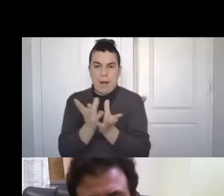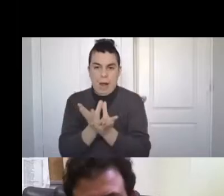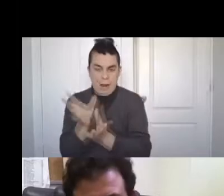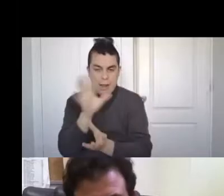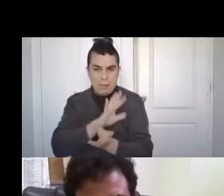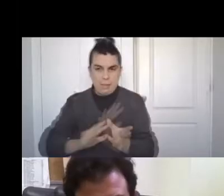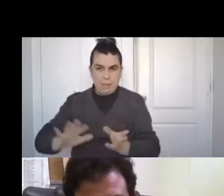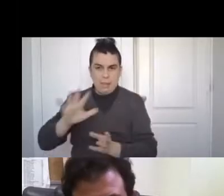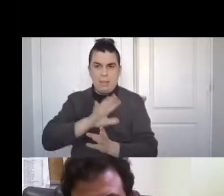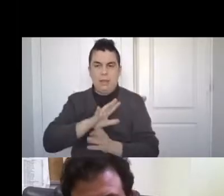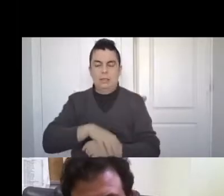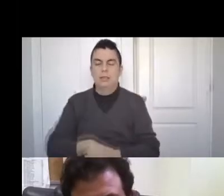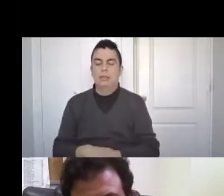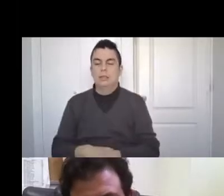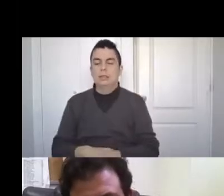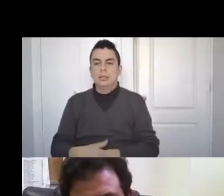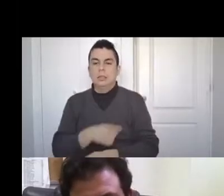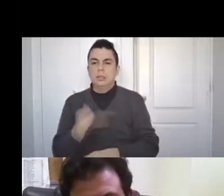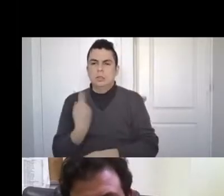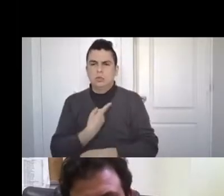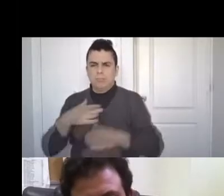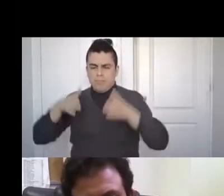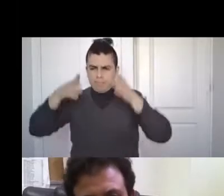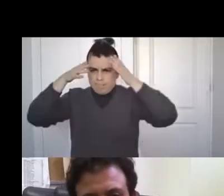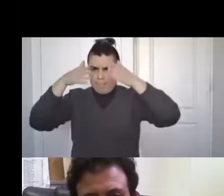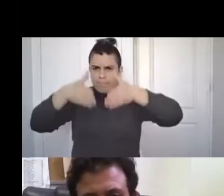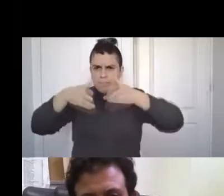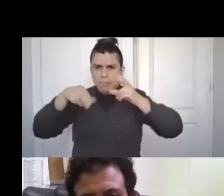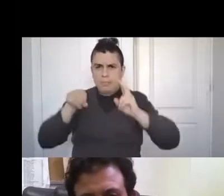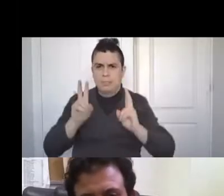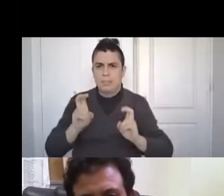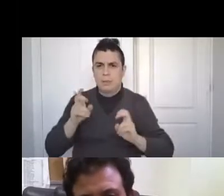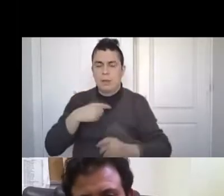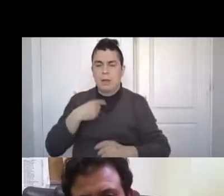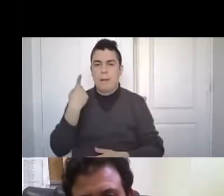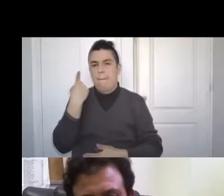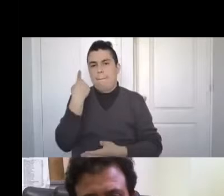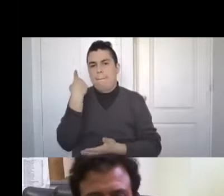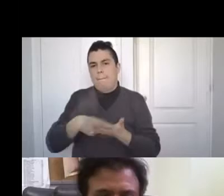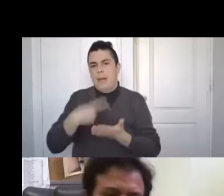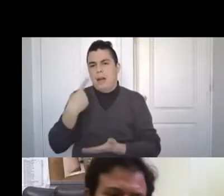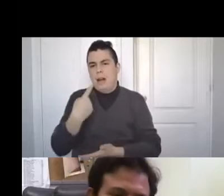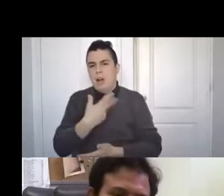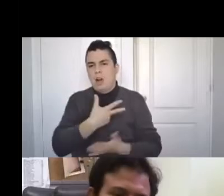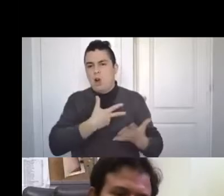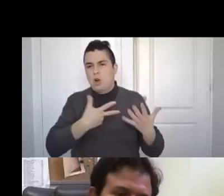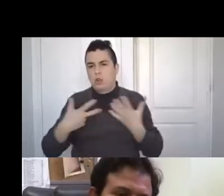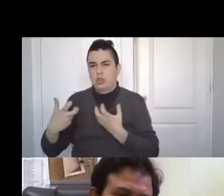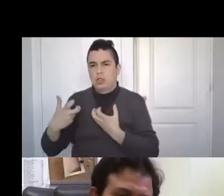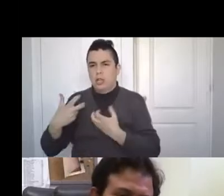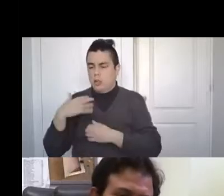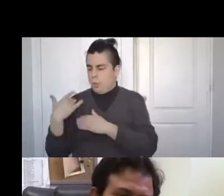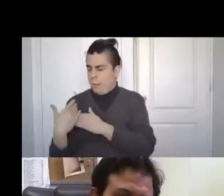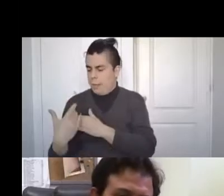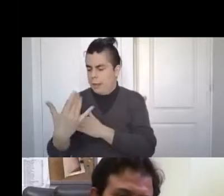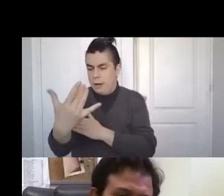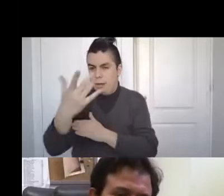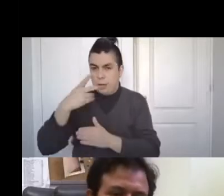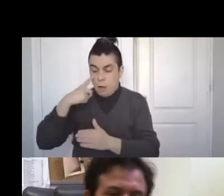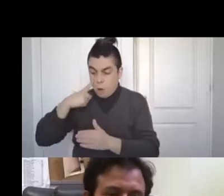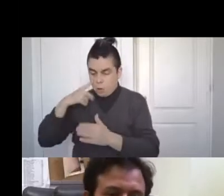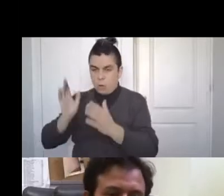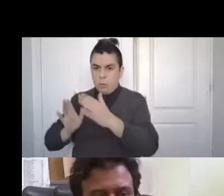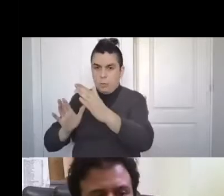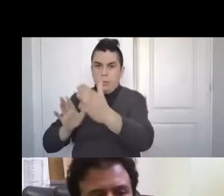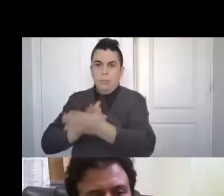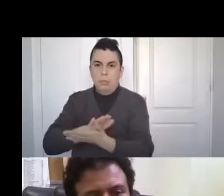Nosotros nos centramos, ¿cierto?, en lo que conocemos del 1800 en adelante, y podemos ver, ¿cierto?, grandes plagas